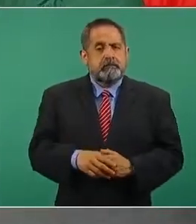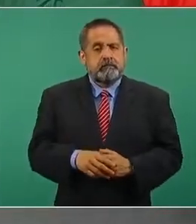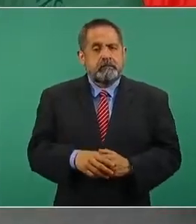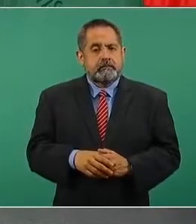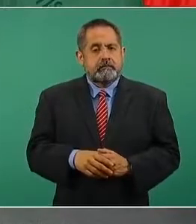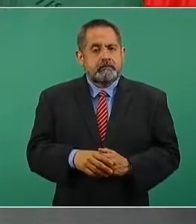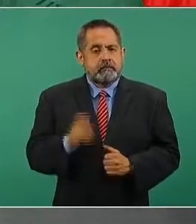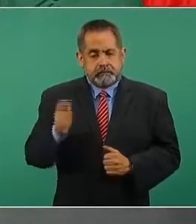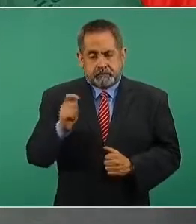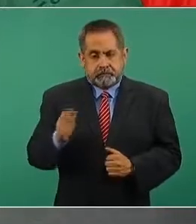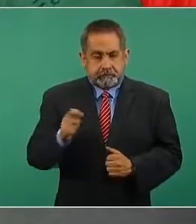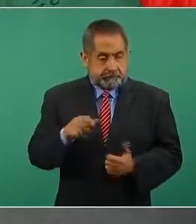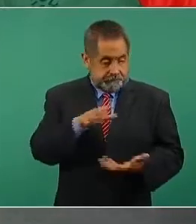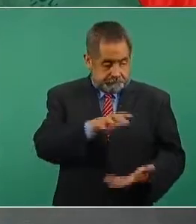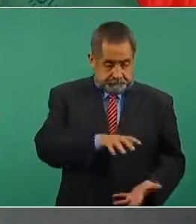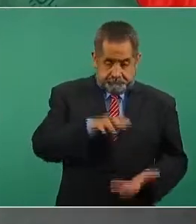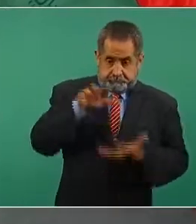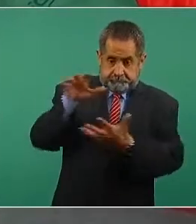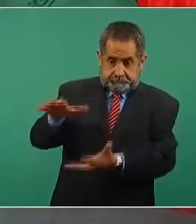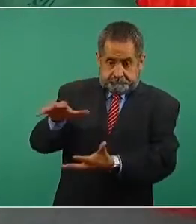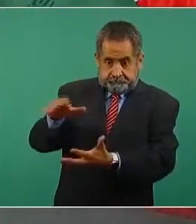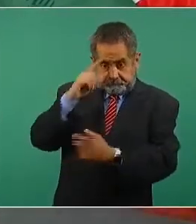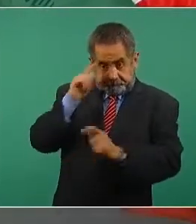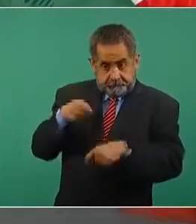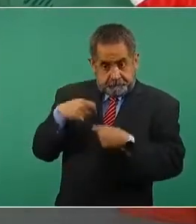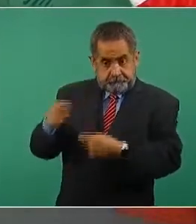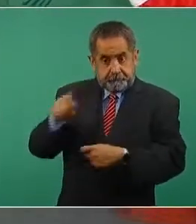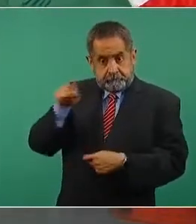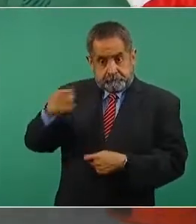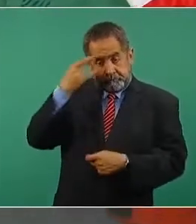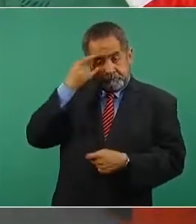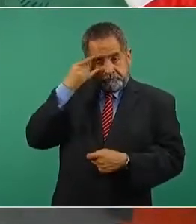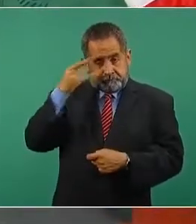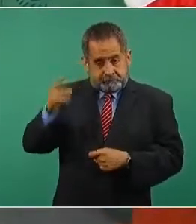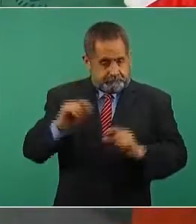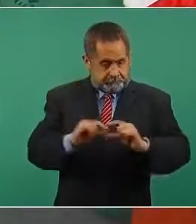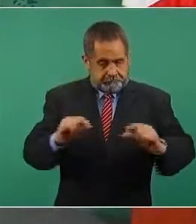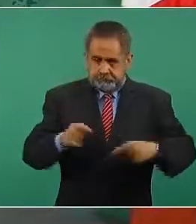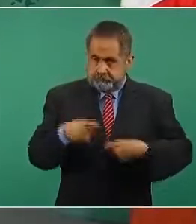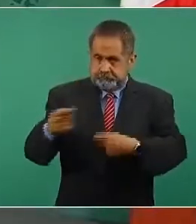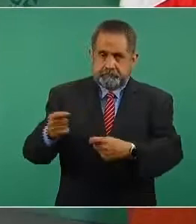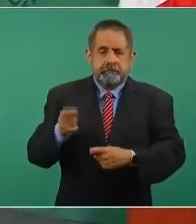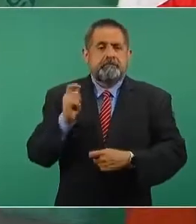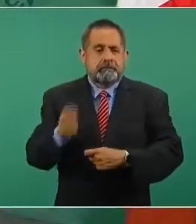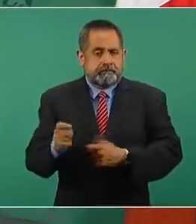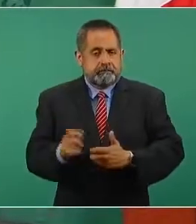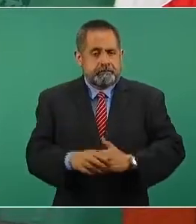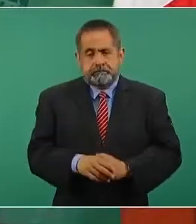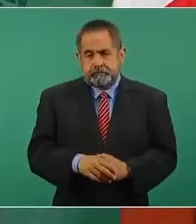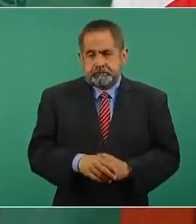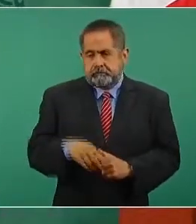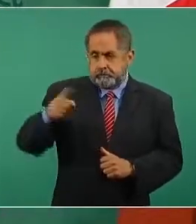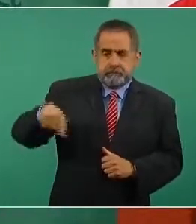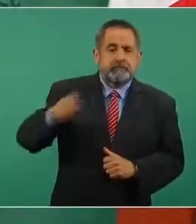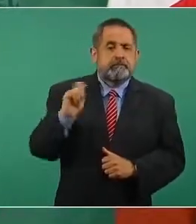con este envío de vacunas van a